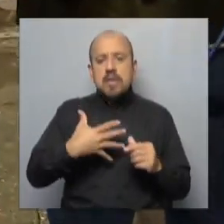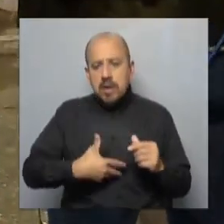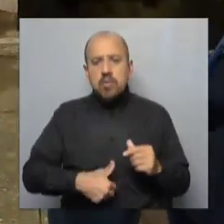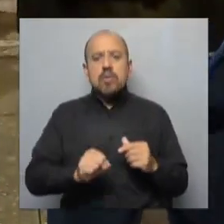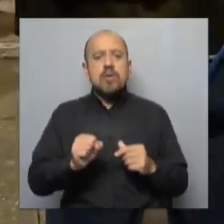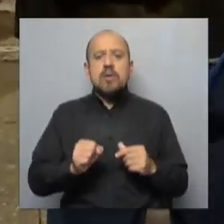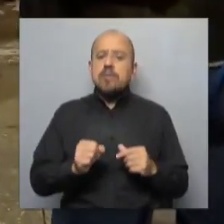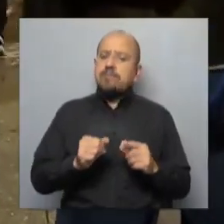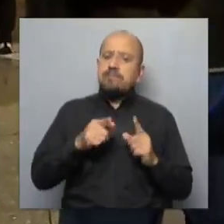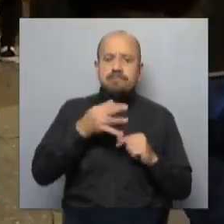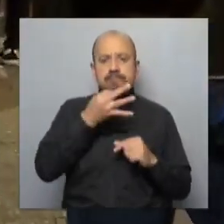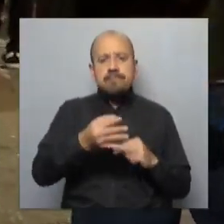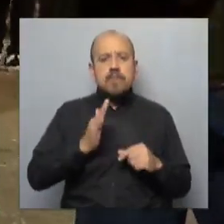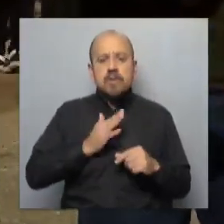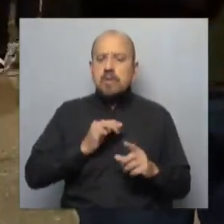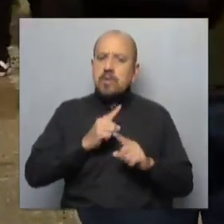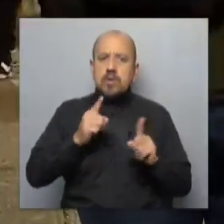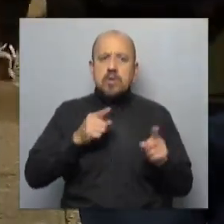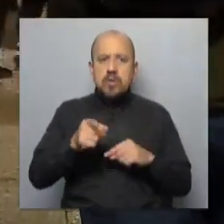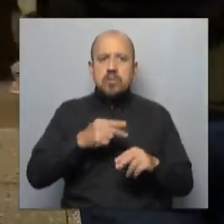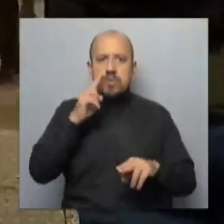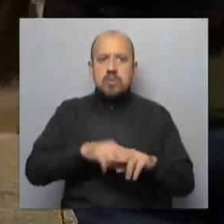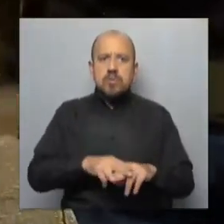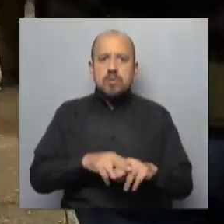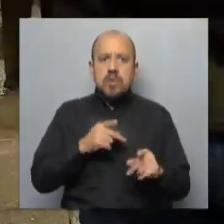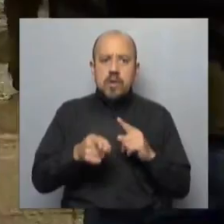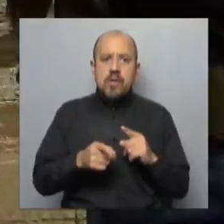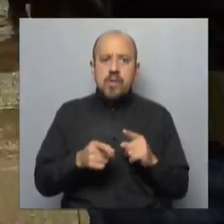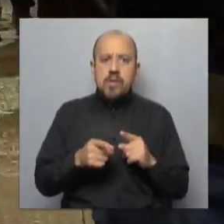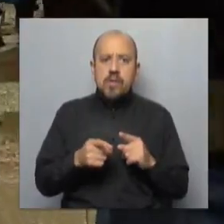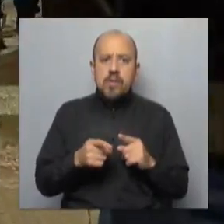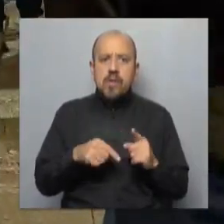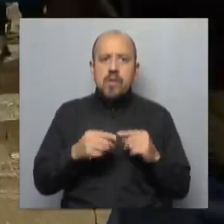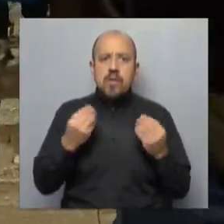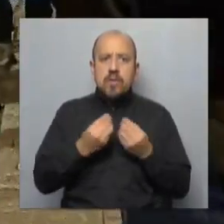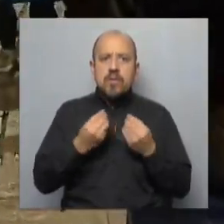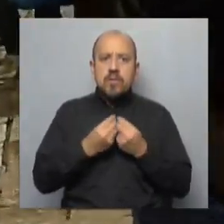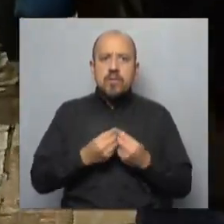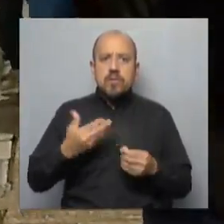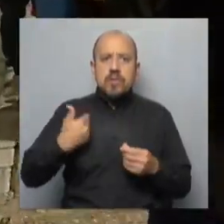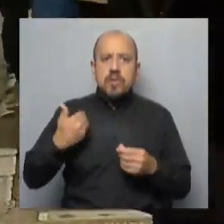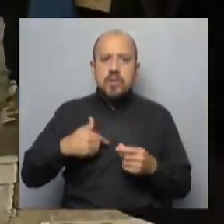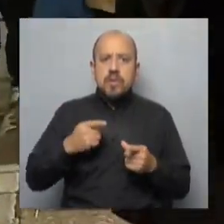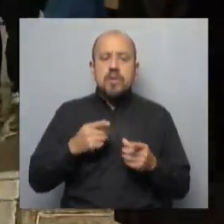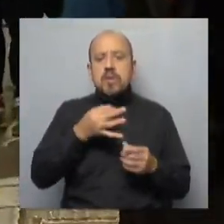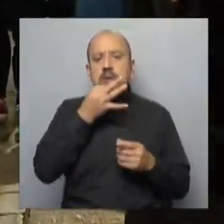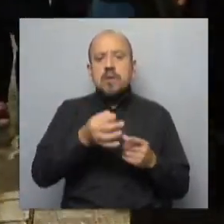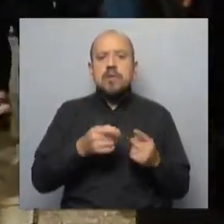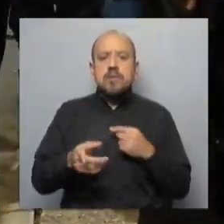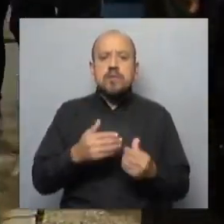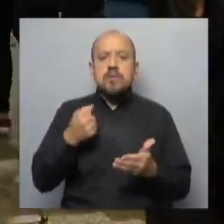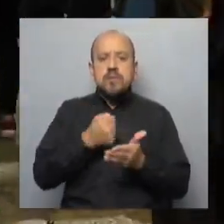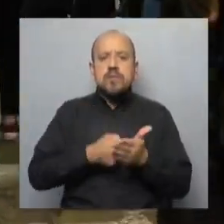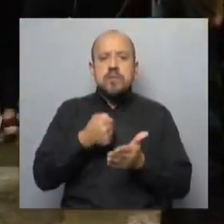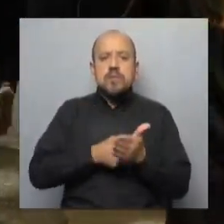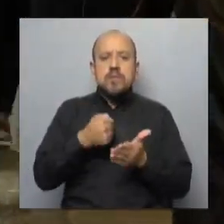le dijo que no y fue asesinada y luego fue enterrada a partir de allí varios colectivos en argentina se reivindicaron una lucha que